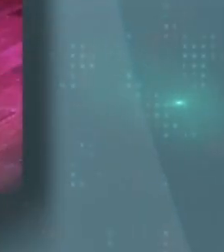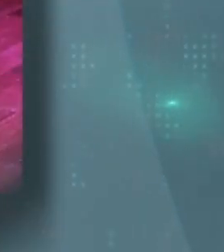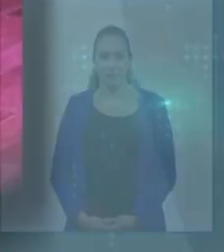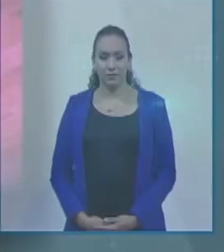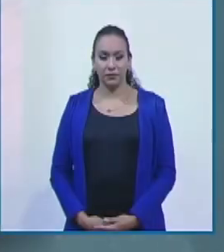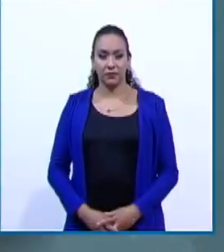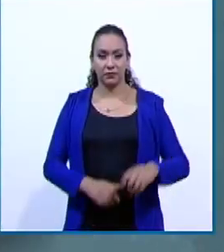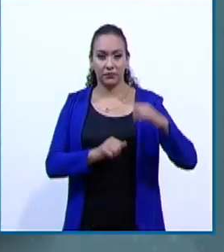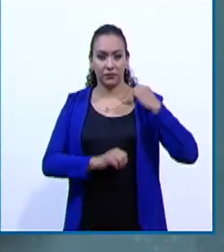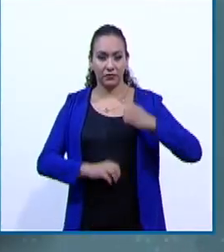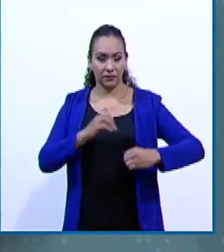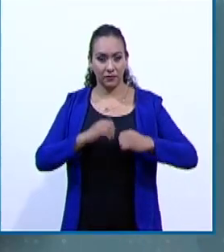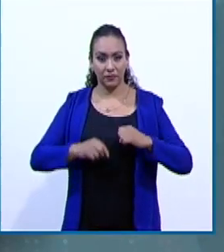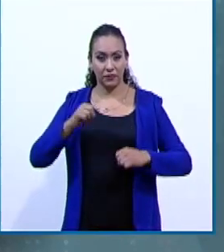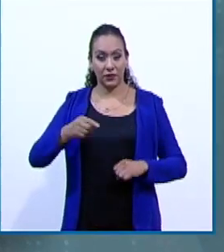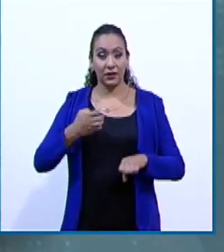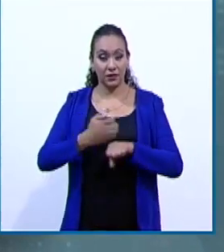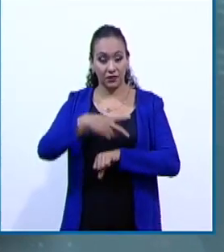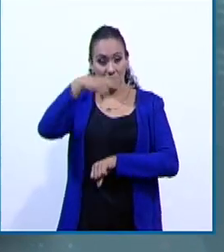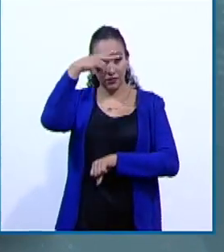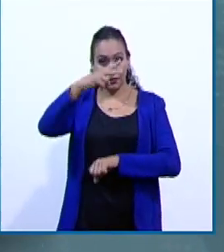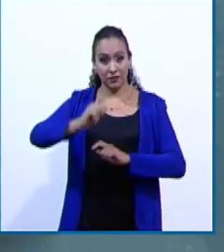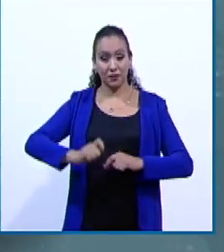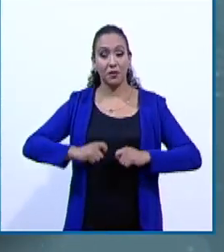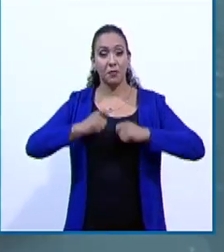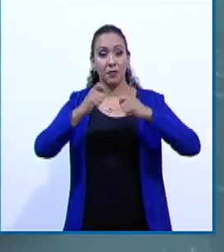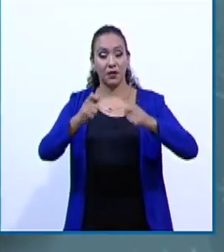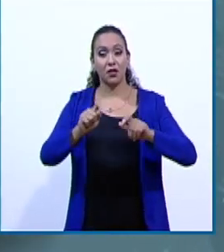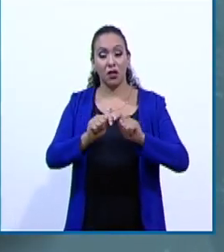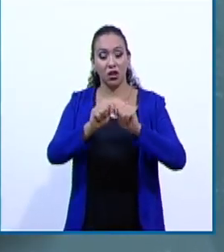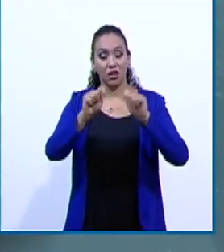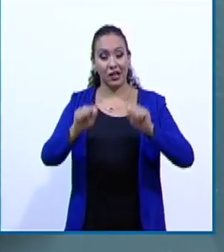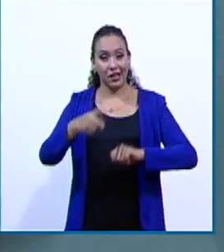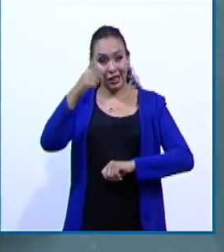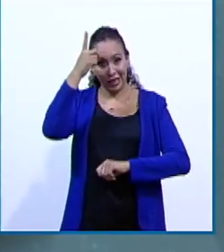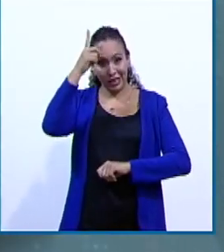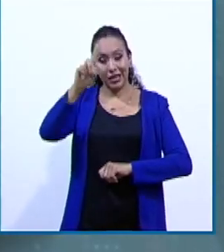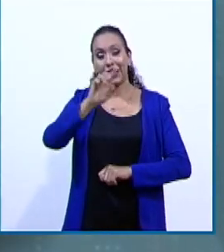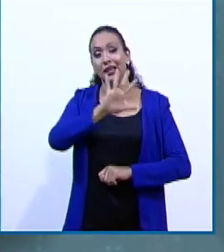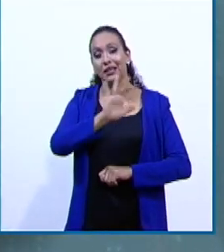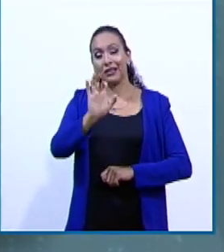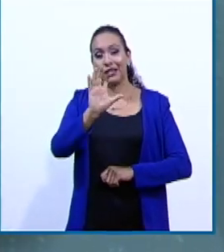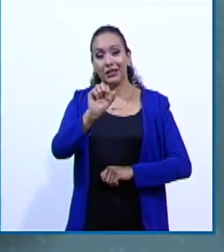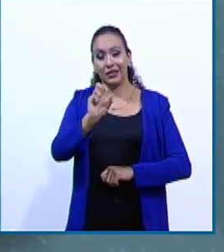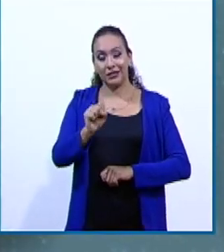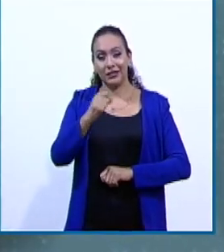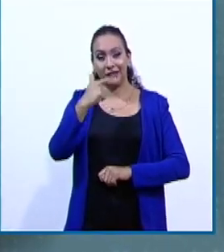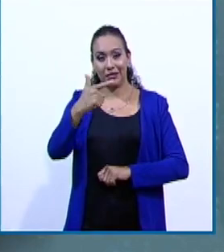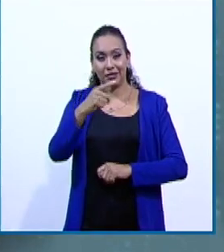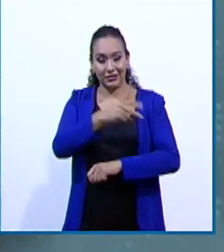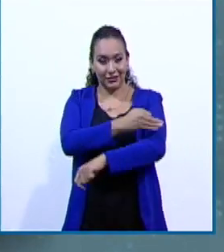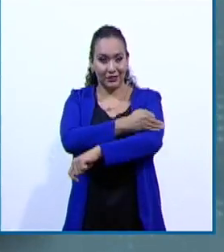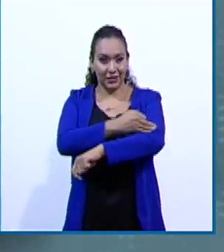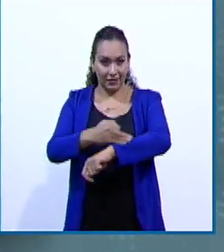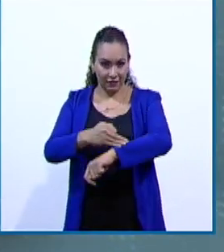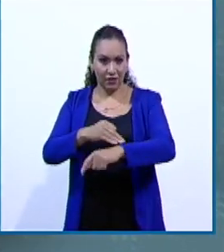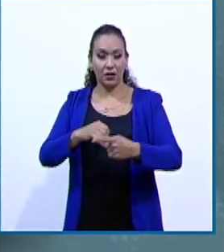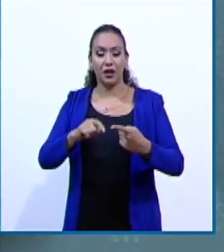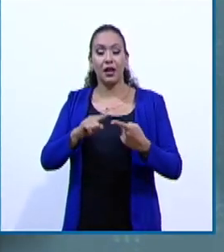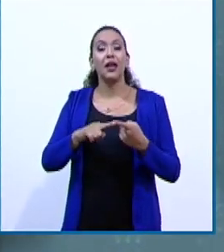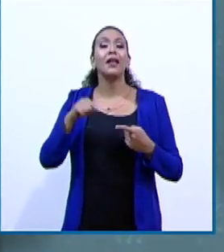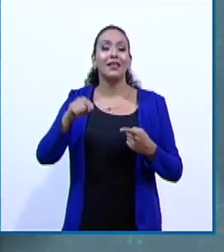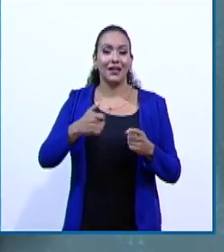El Poder Judicial del Estado de México entregó títulos de propiedad a 567 familias de Atlacomulco, Valle de